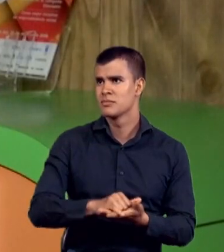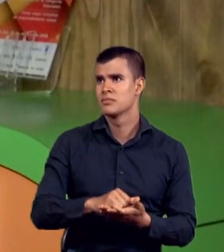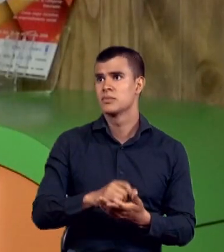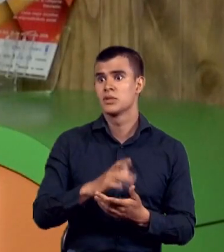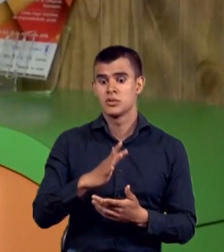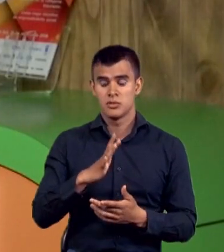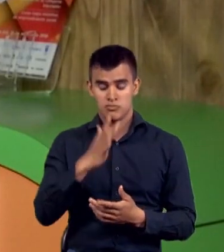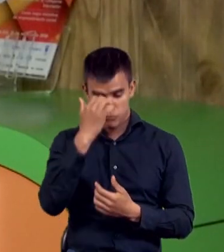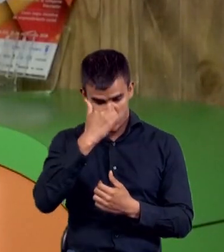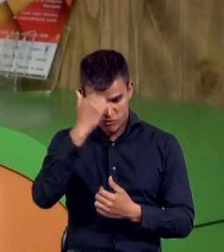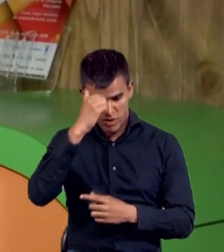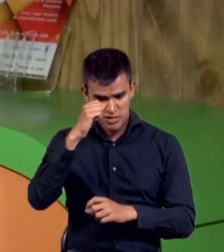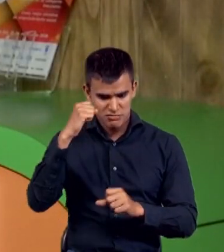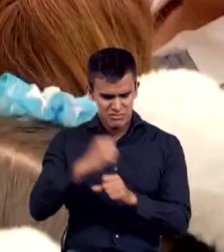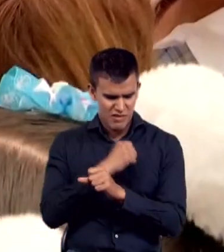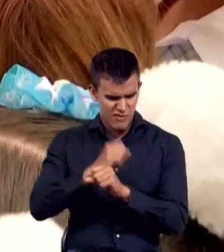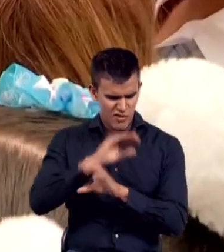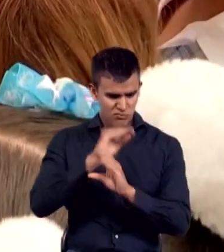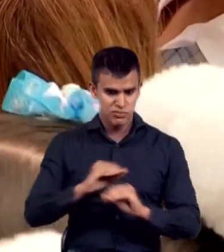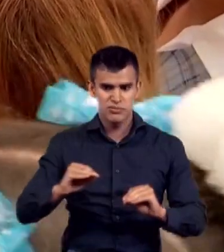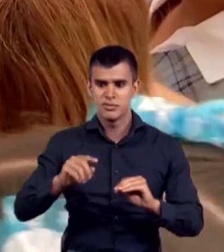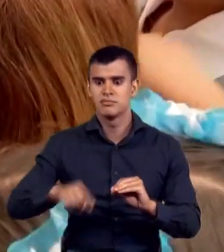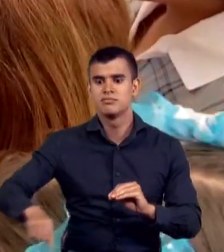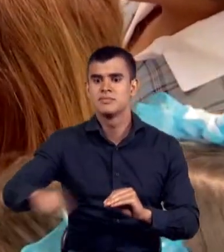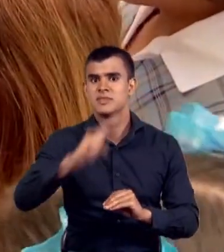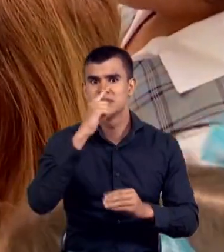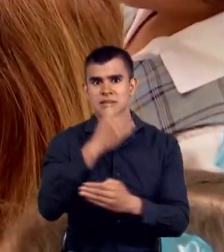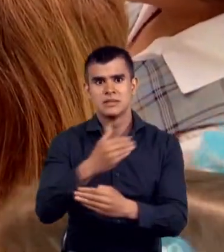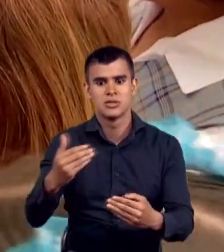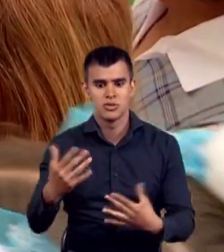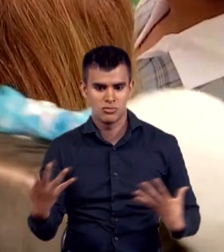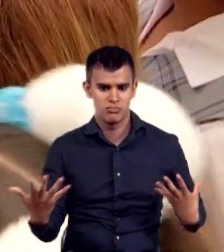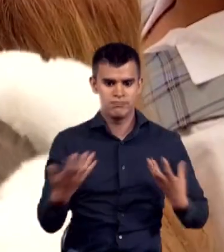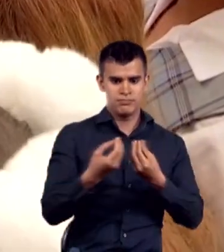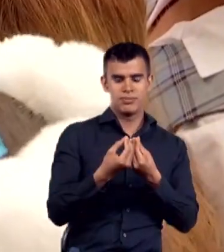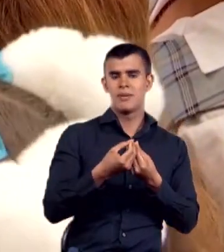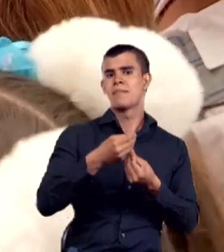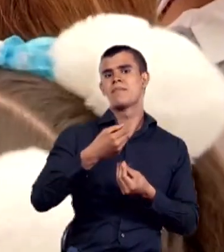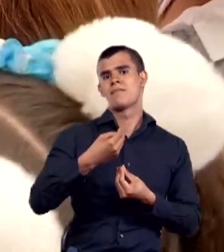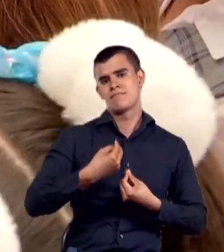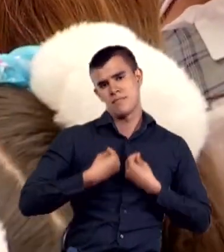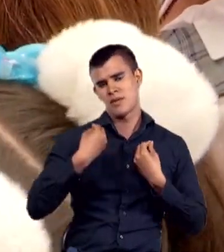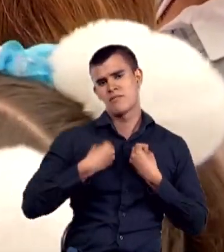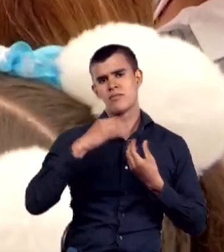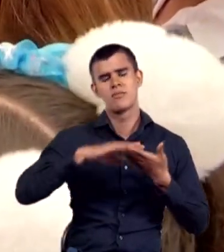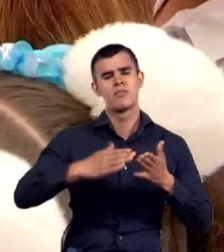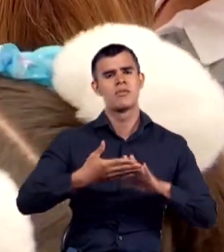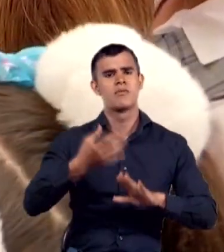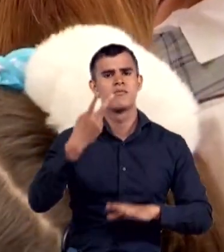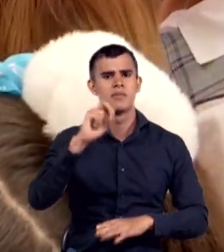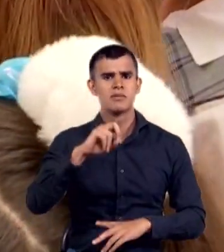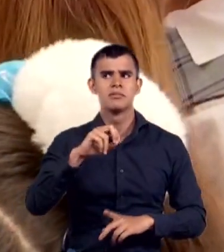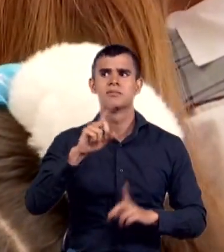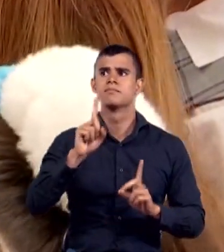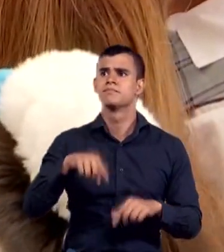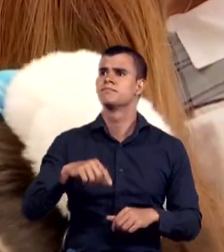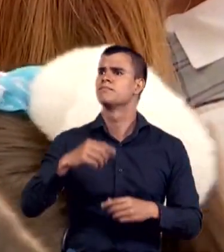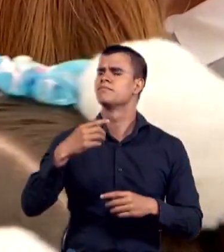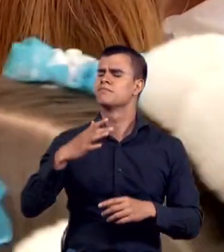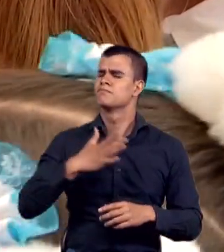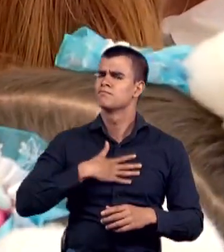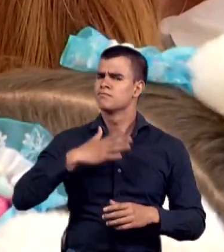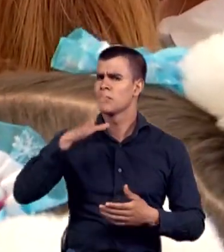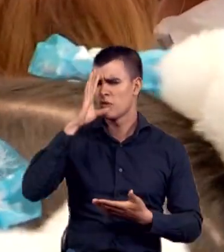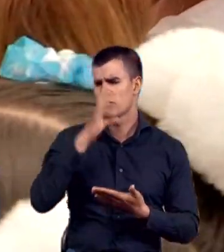comunidad trabajando para su propia comunidad. Hacemos muchas actividades que involucren también a las familias del colegio. Y